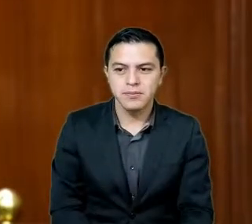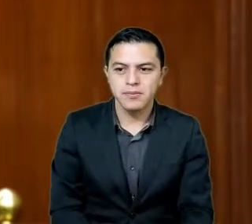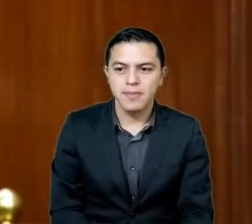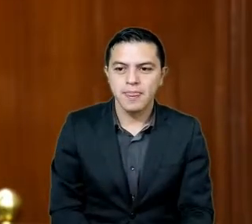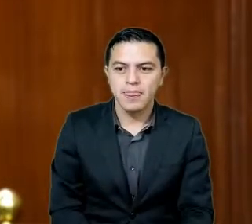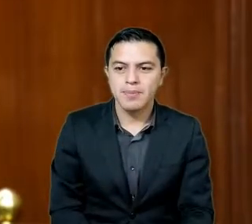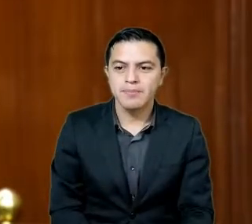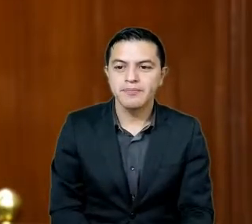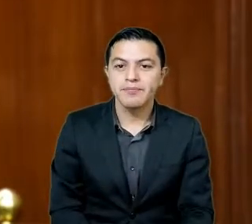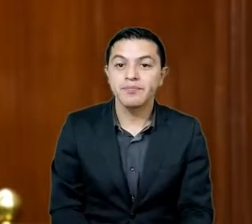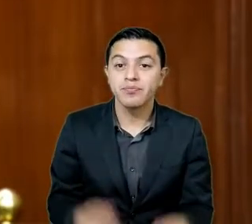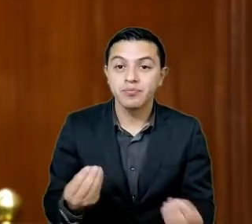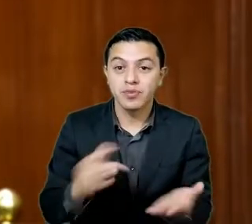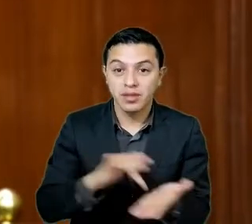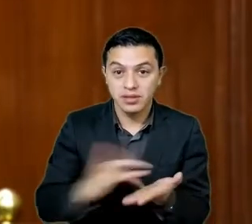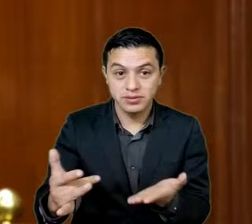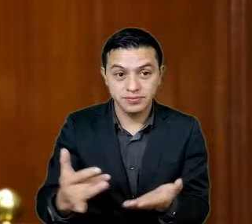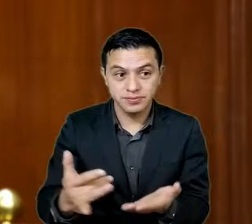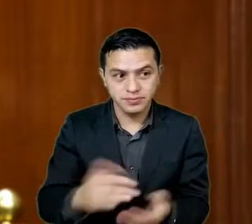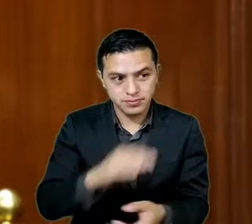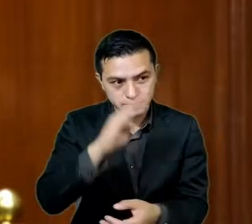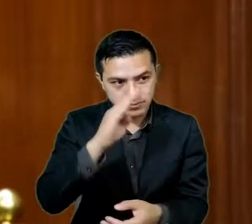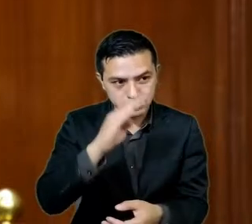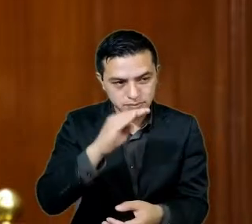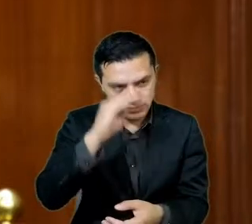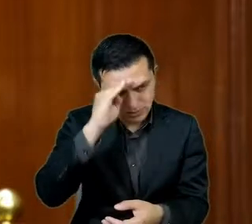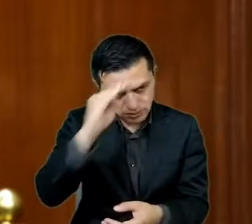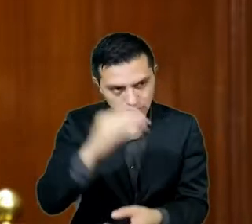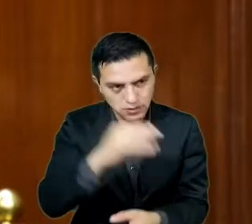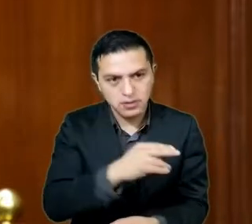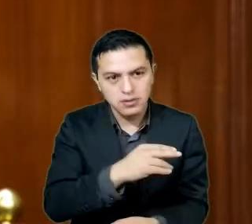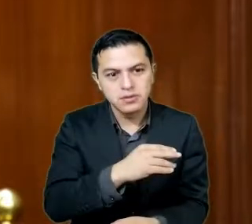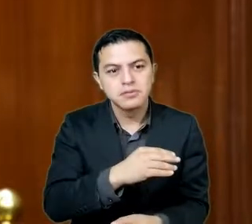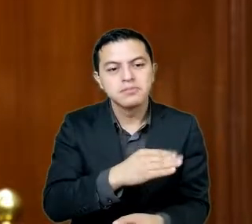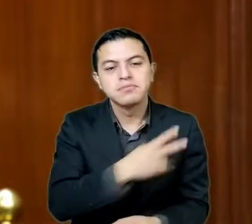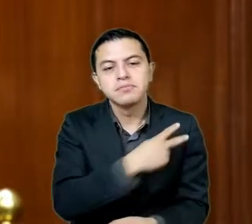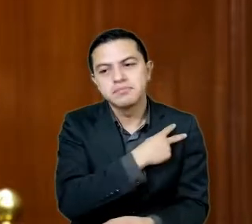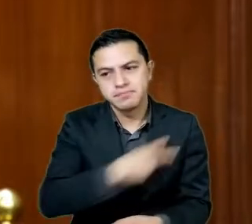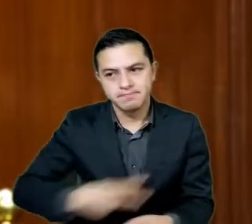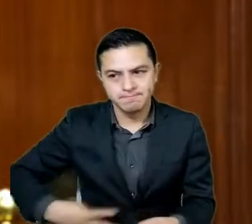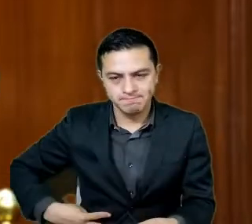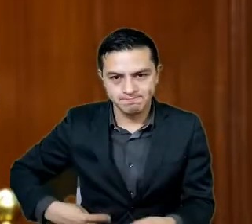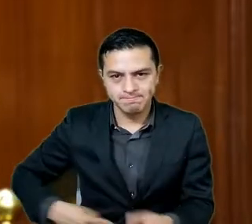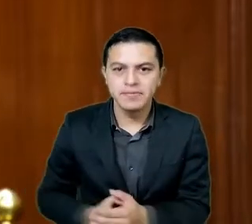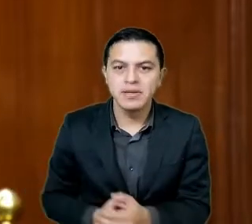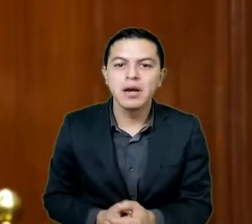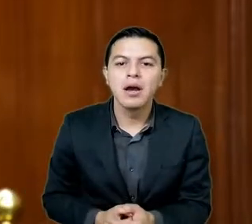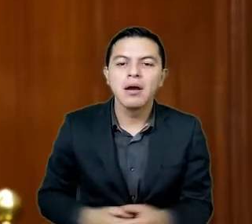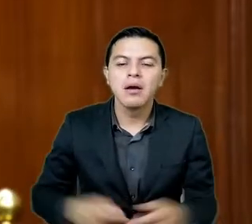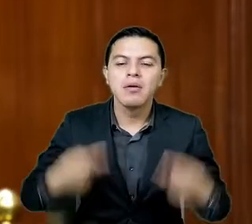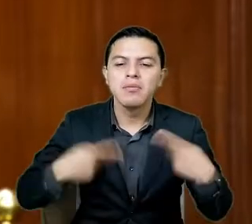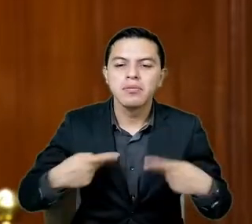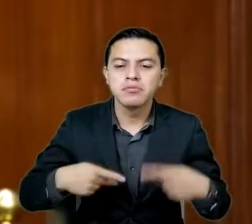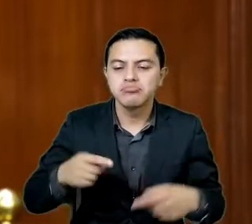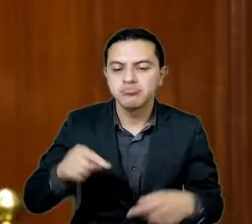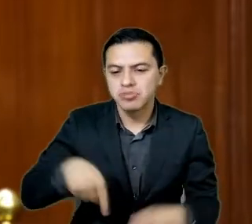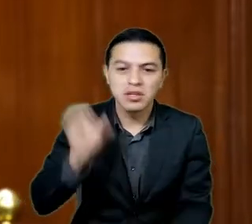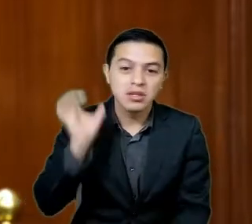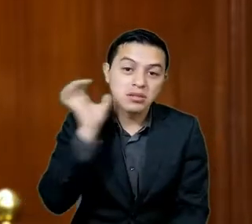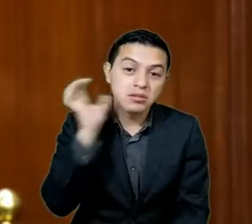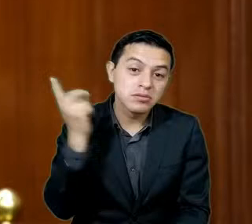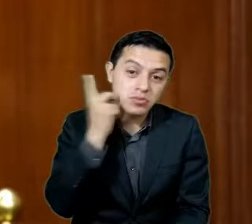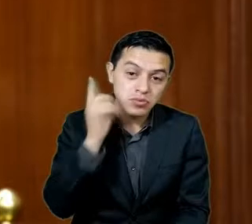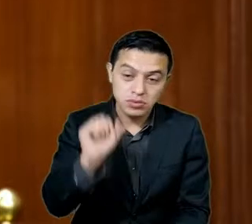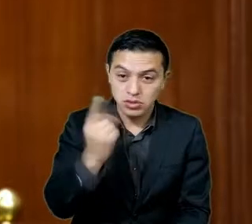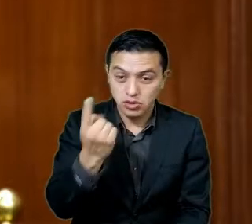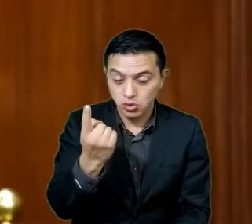señor vicepresidente. Saludo a las y los integrantes de la Comisión de la Diputación Permanente, a las diputadas y diputados,